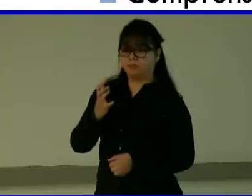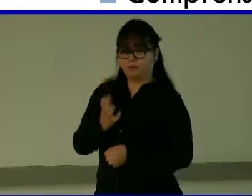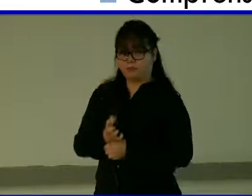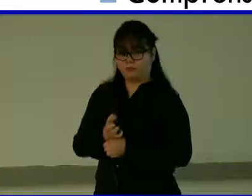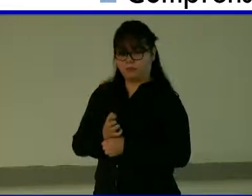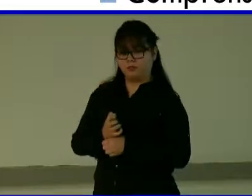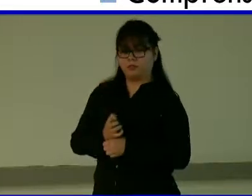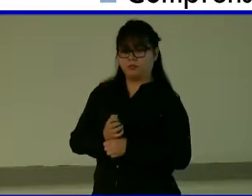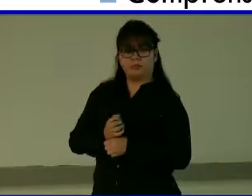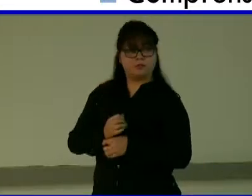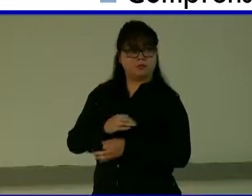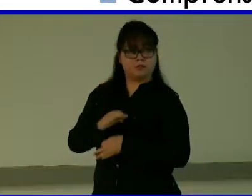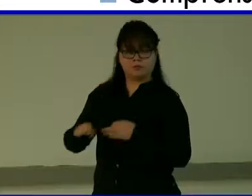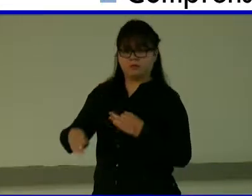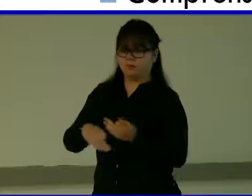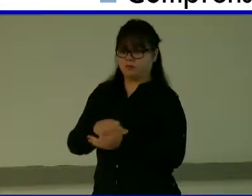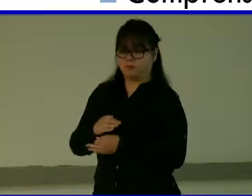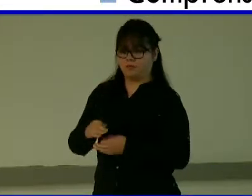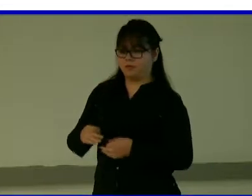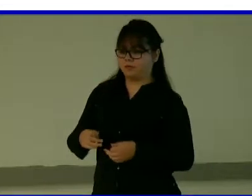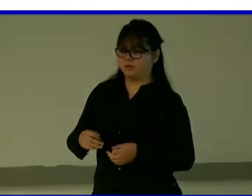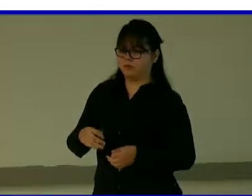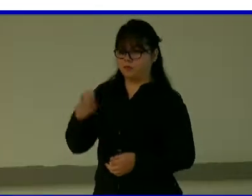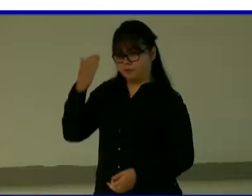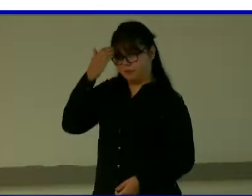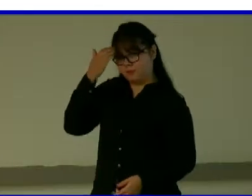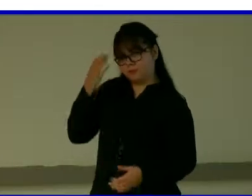través de la lectura.